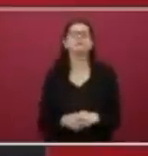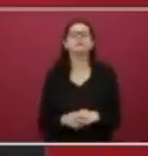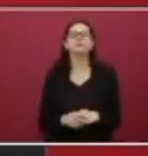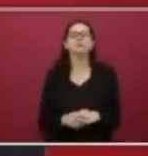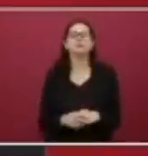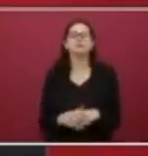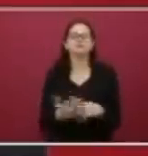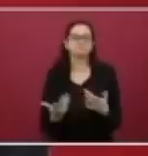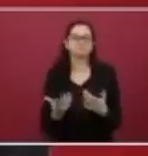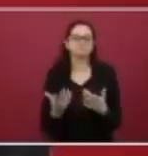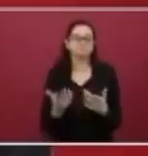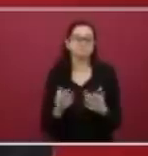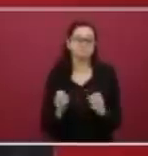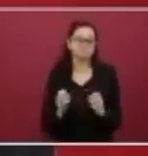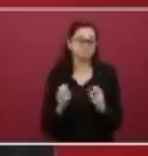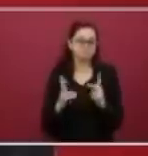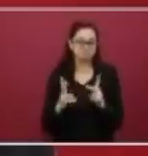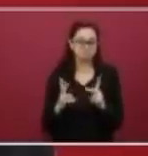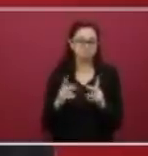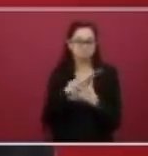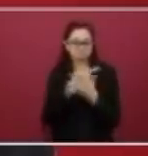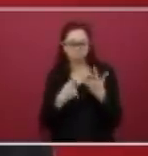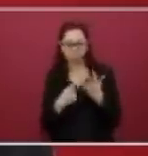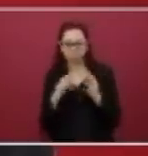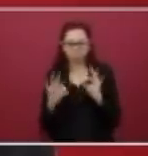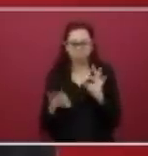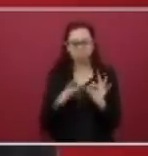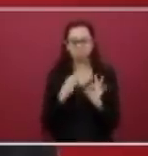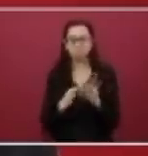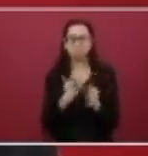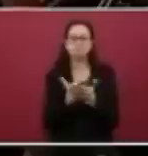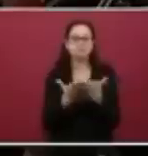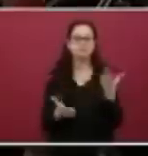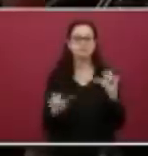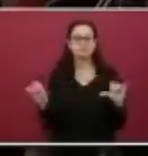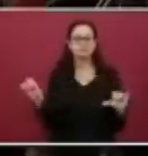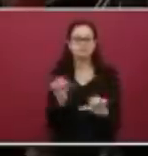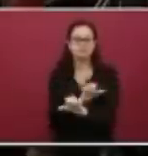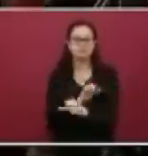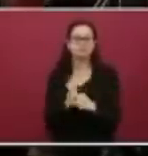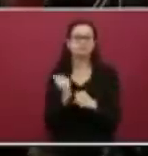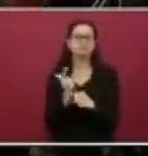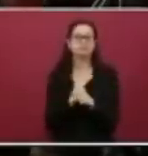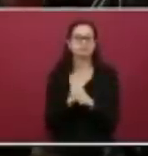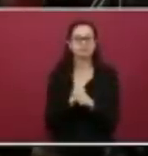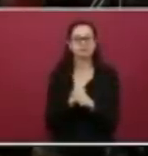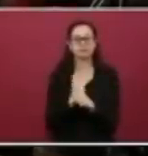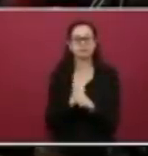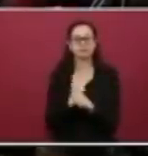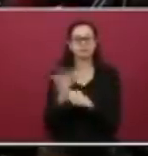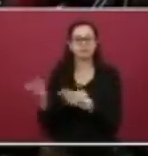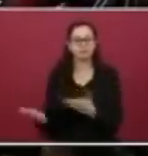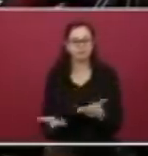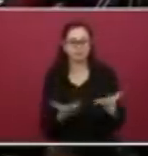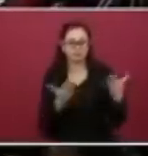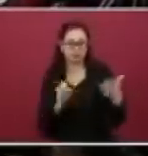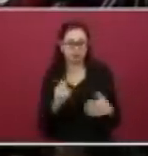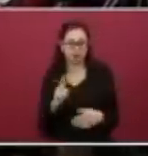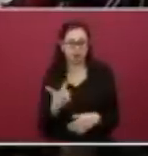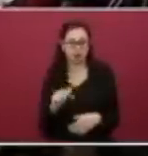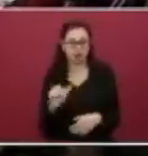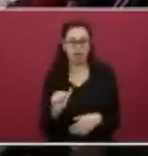anterior vamos a escuchar a la licenciada olga sánchez para que nos